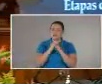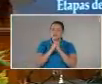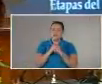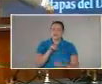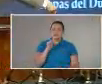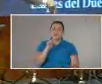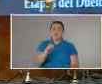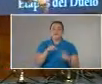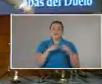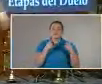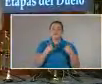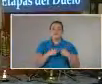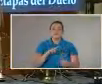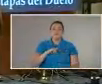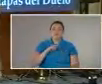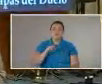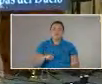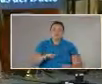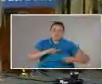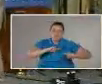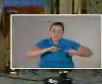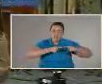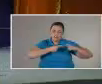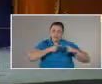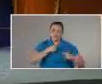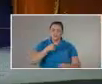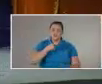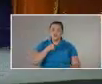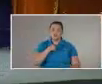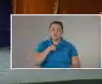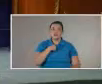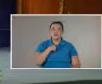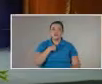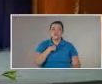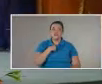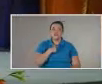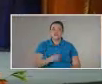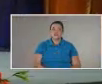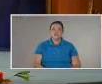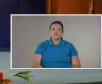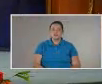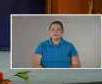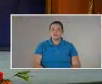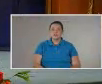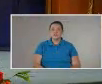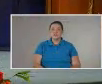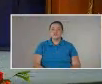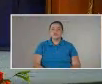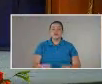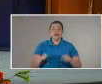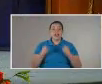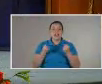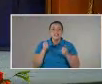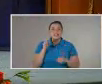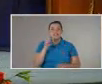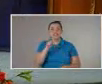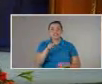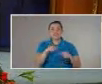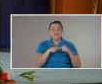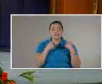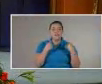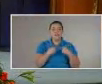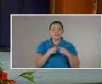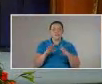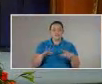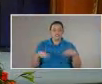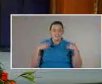está en duelo. Así que yo me voy a encargar de que tu corazón se sane, porque Dios tiene el poder